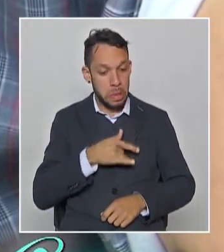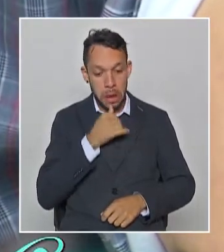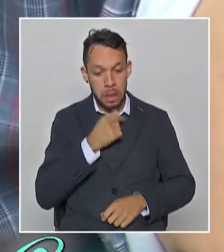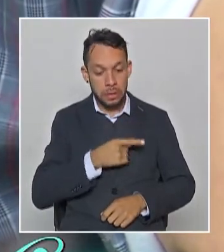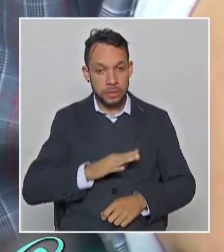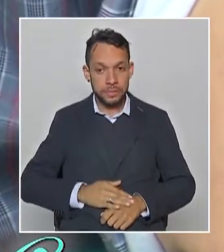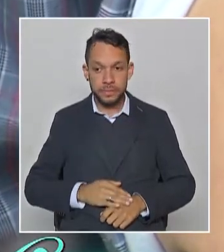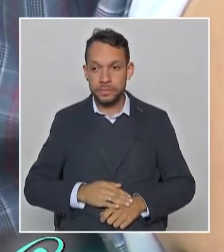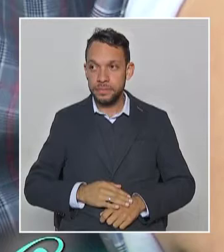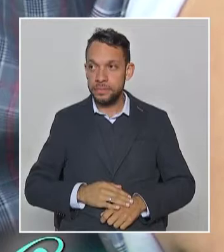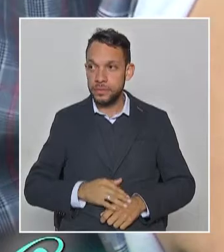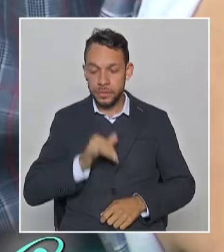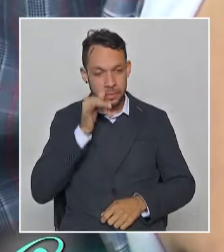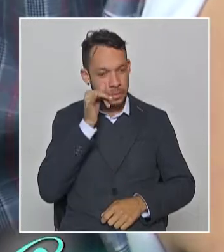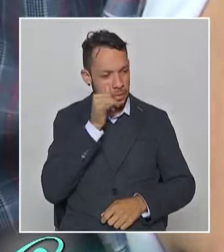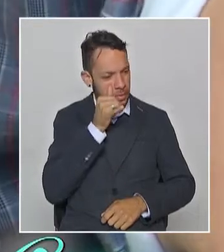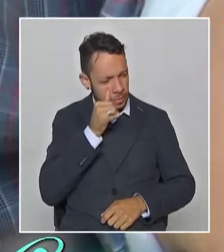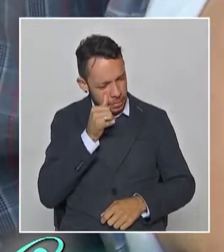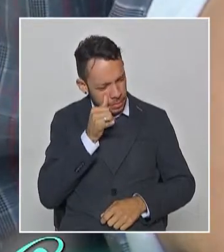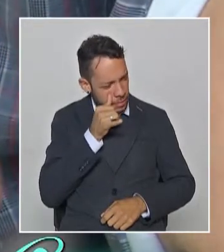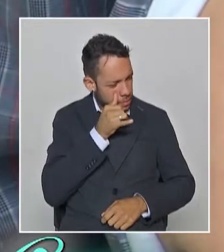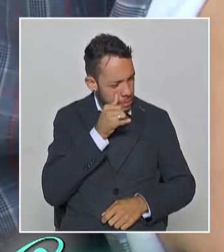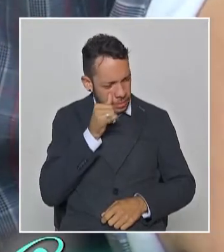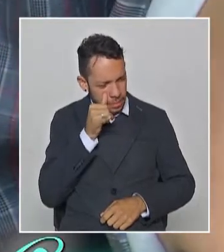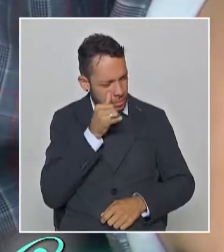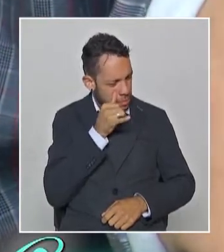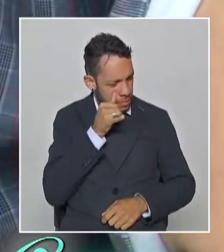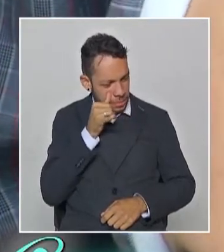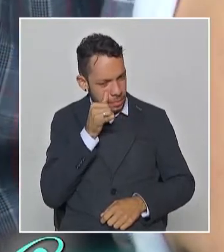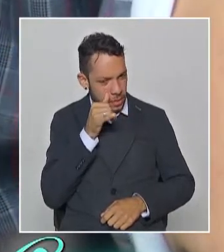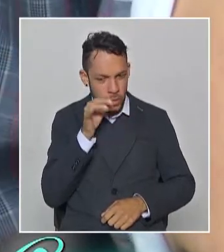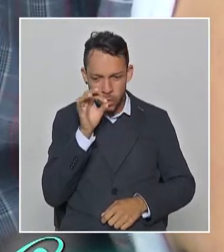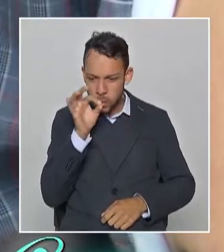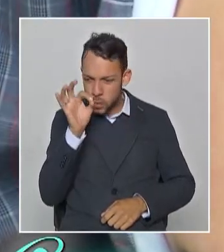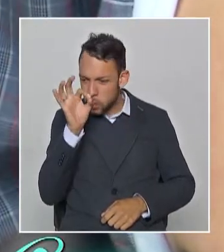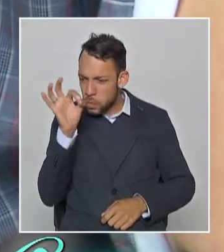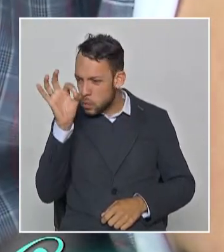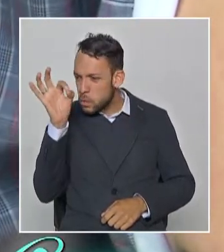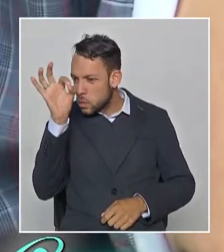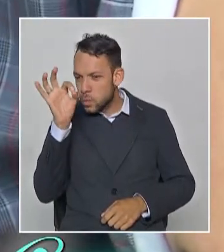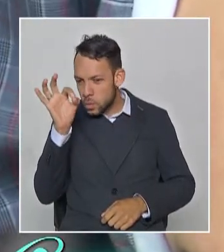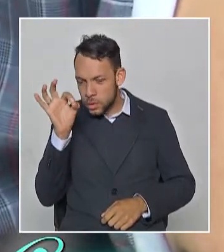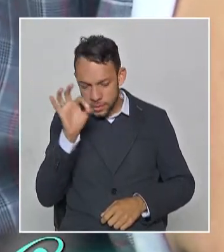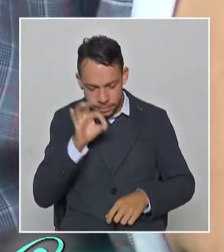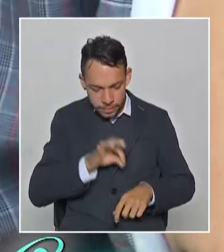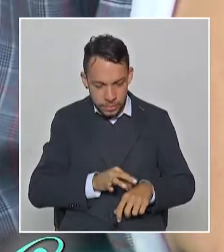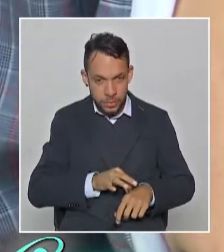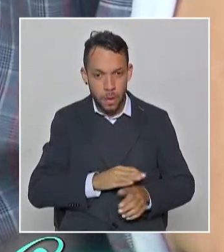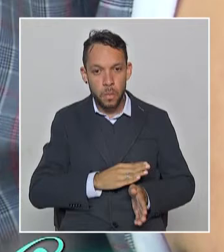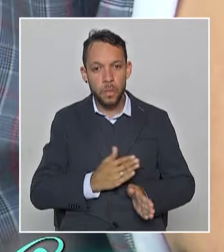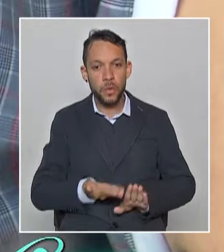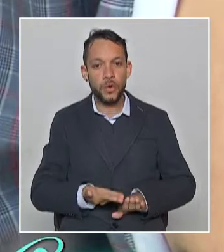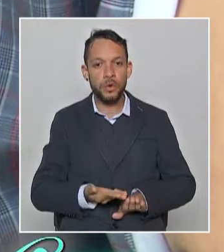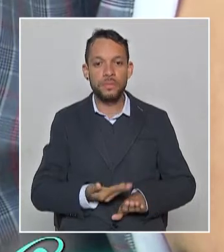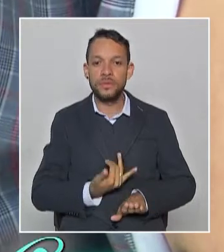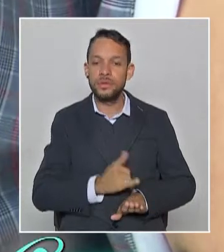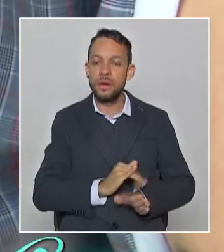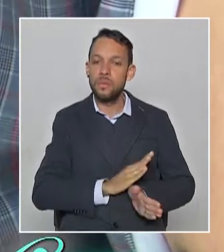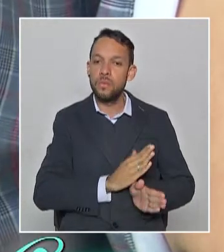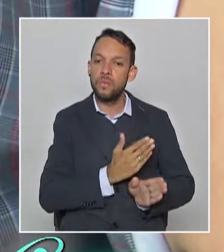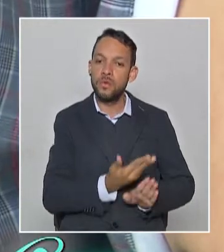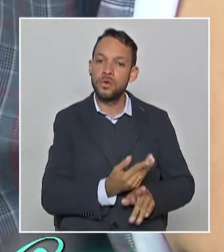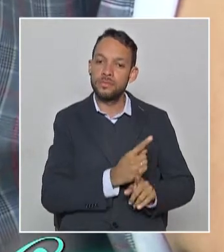Sí, Mauricio, ¿me puede ir haciendo la toma del aguijón? La abejita fallece. ¿Por qué